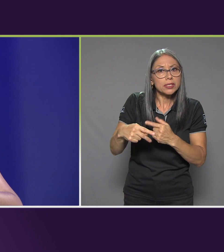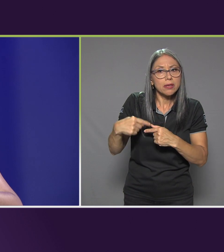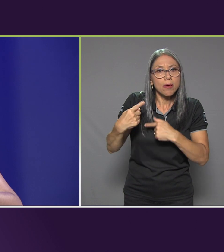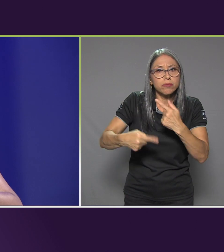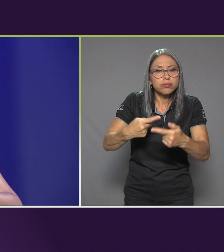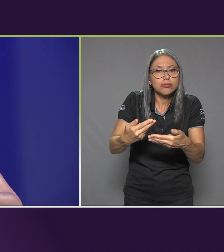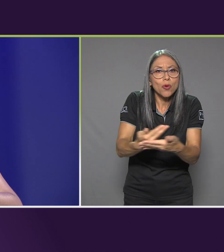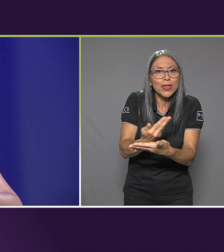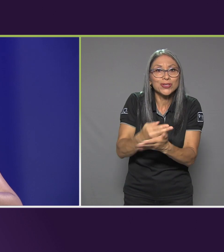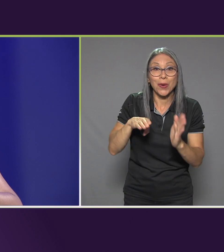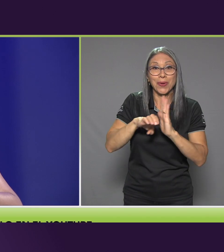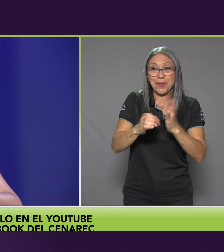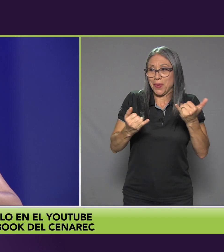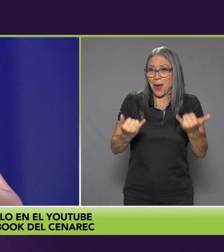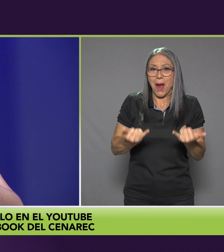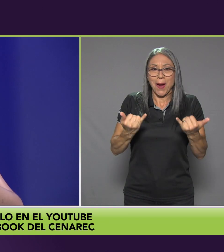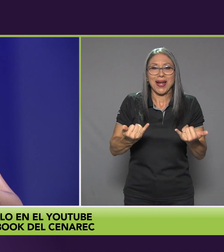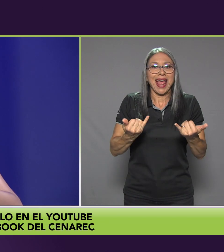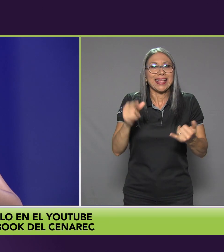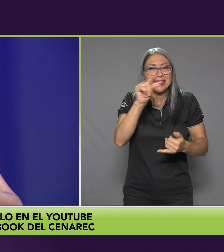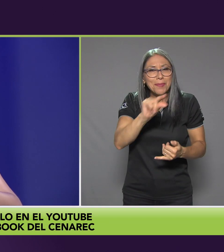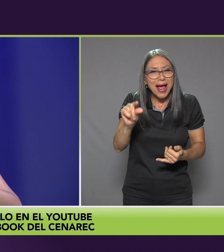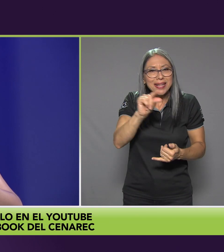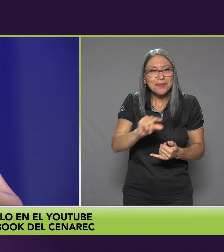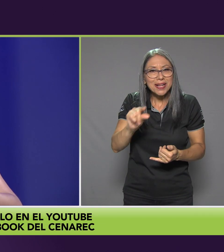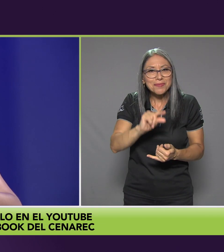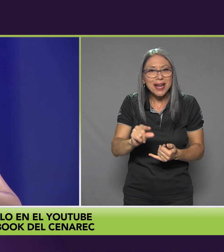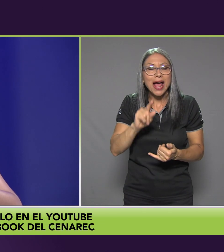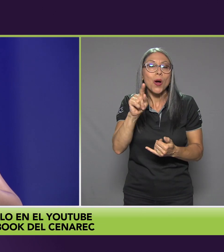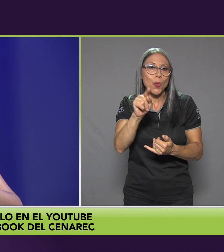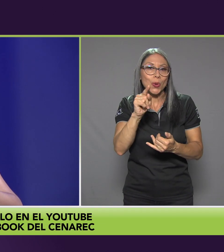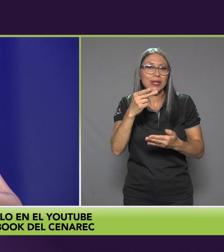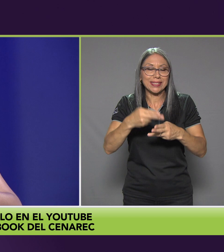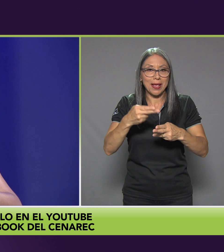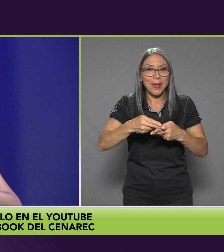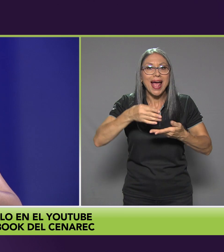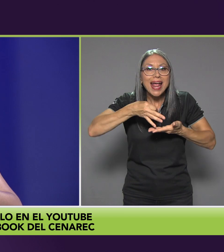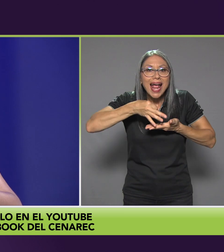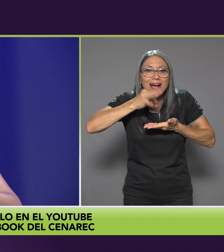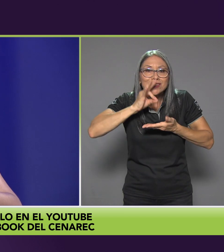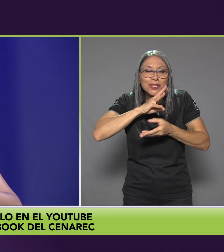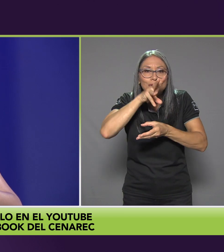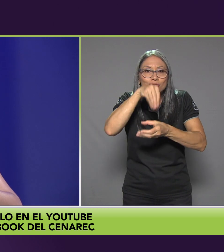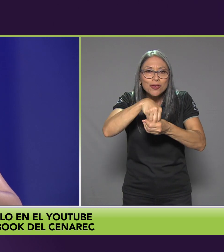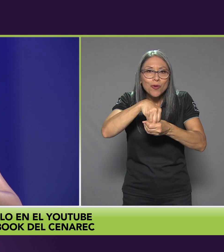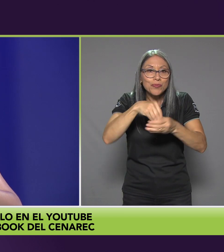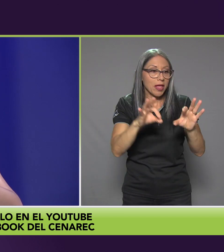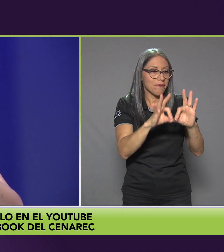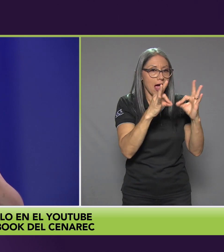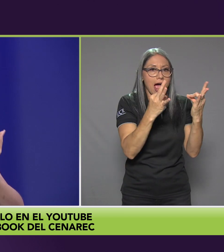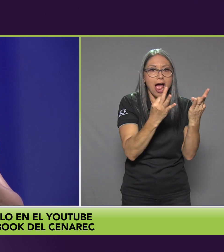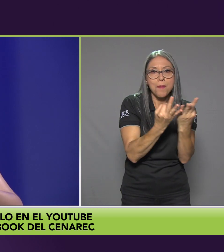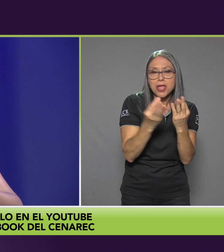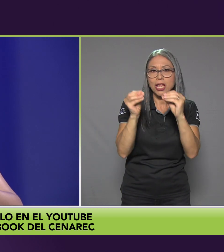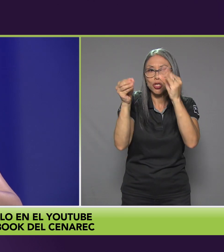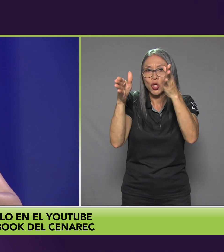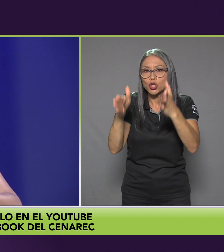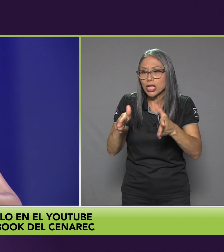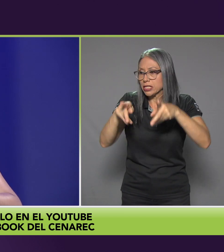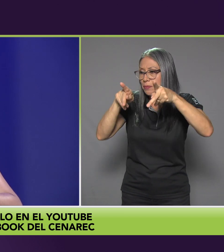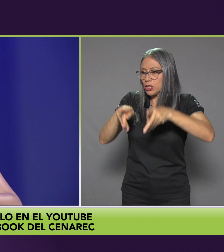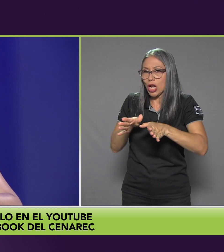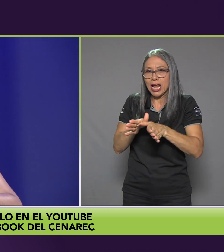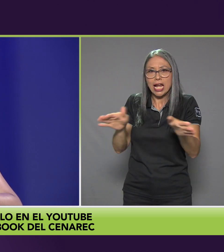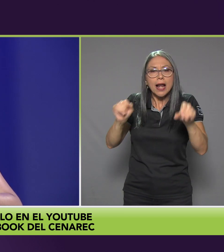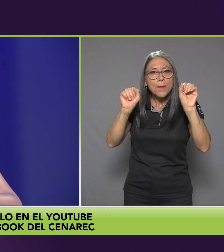siendo más novedosos, como el cafecito inclusivo que tenemos semana a semana, donde las familias, los docentes o el público en general tiene